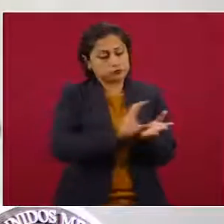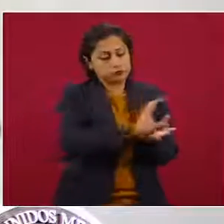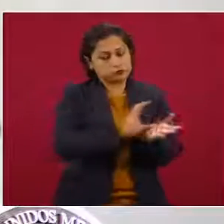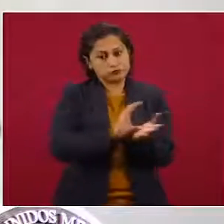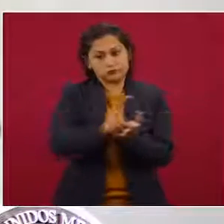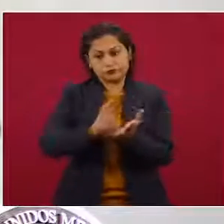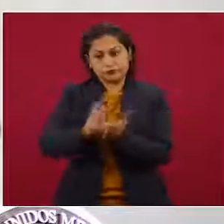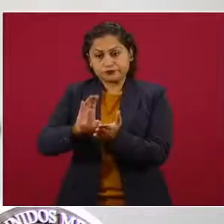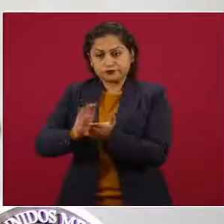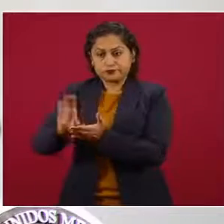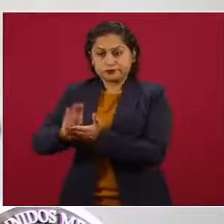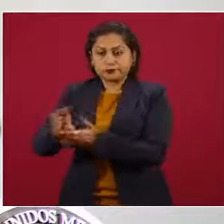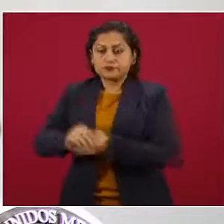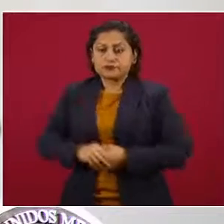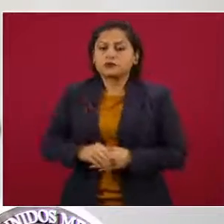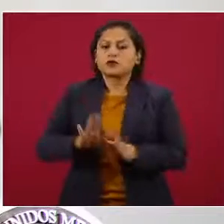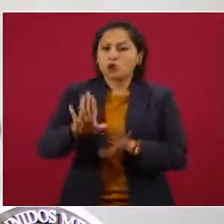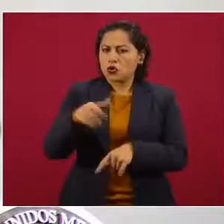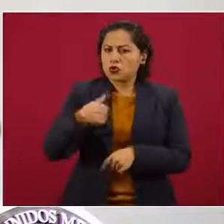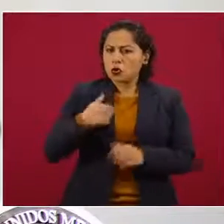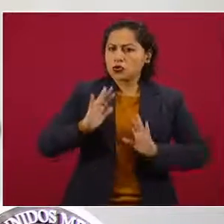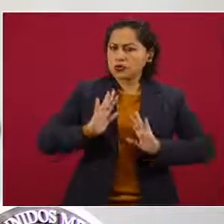y le pedí al secretario de Hacienda